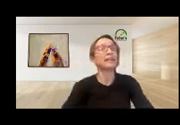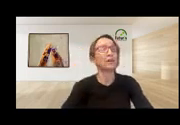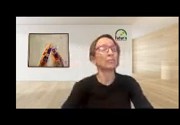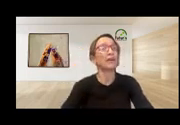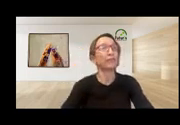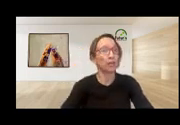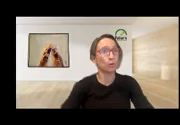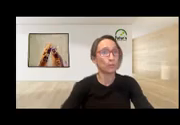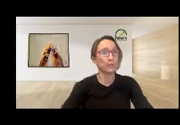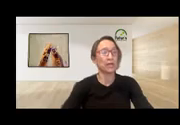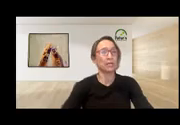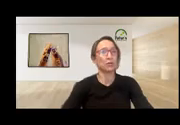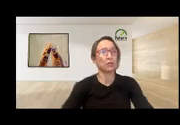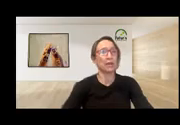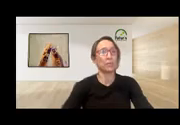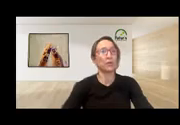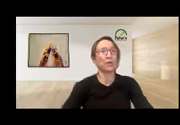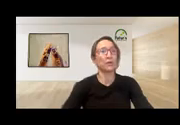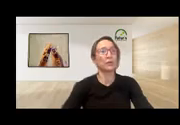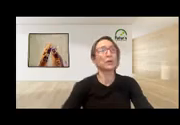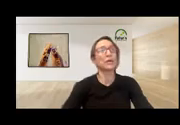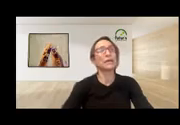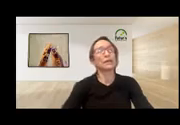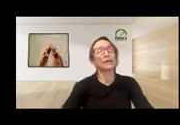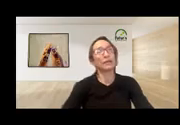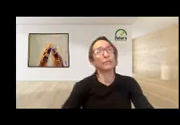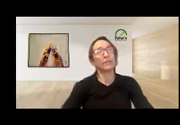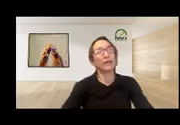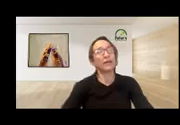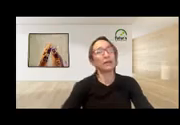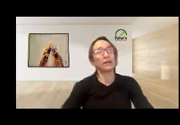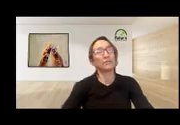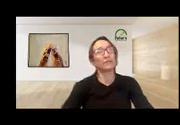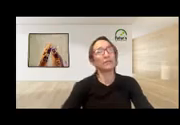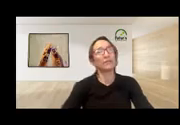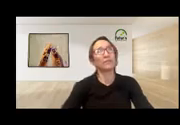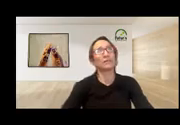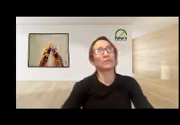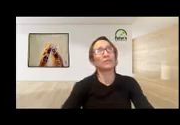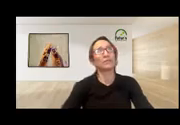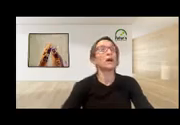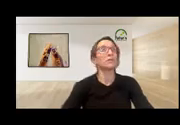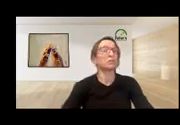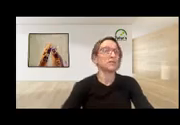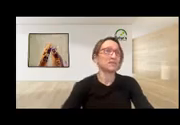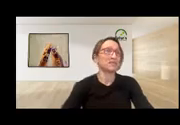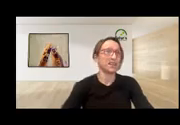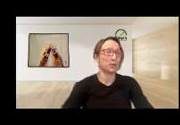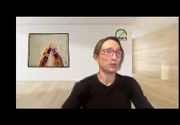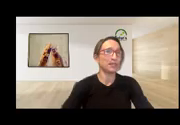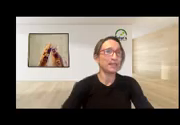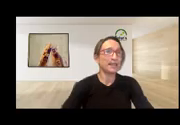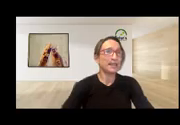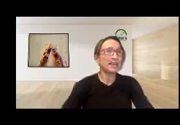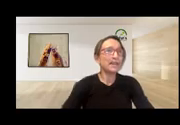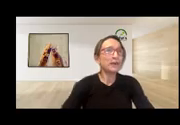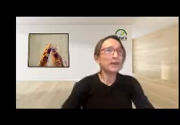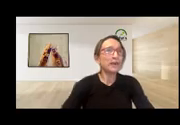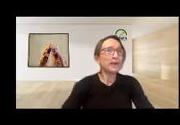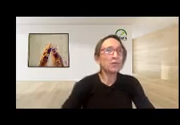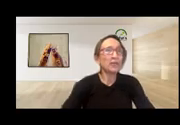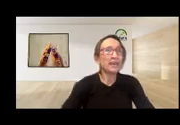5 y 7 grados más frío. Eso es lo que han podido eh, eh, evaluar los